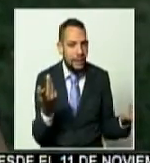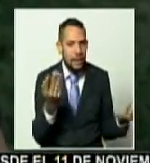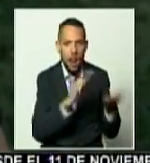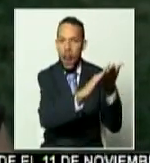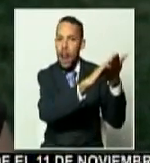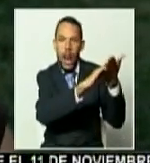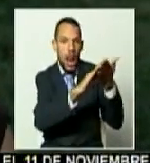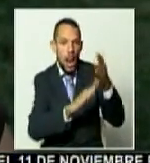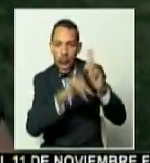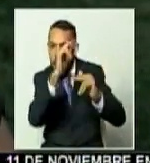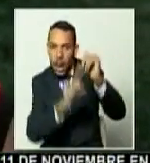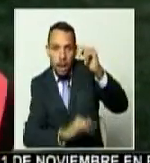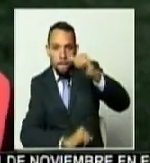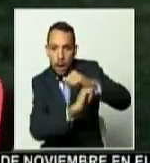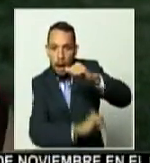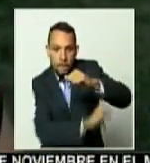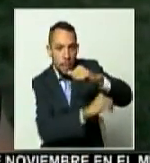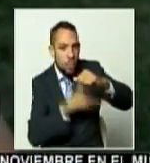un mantenimiento